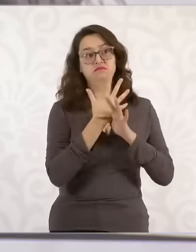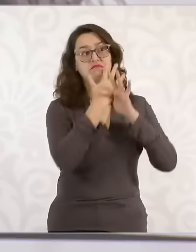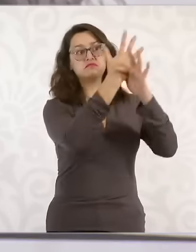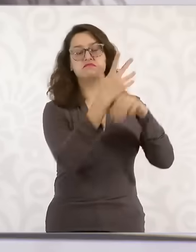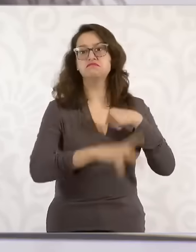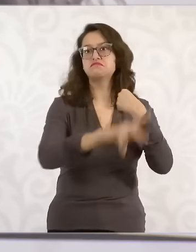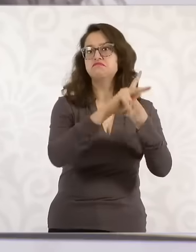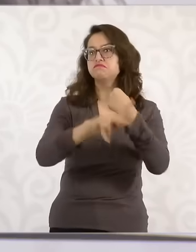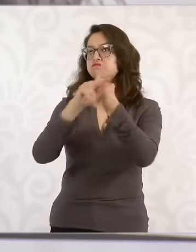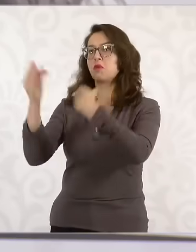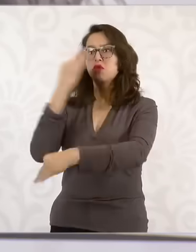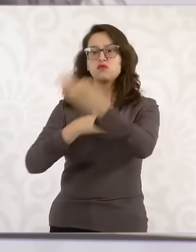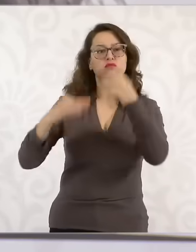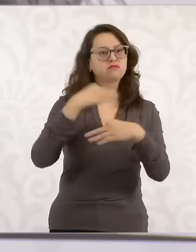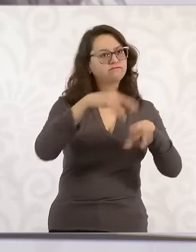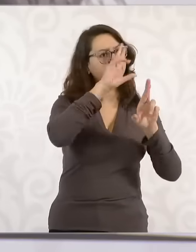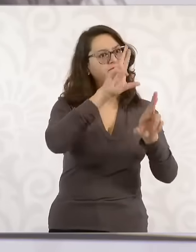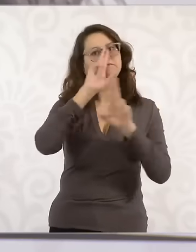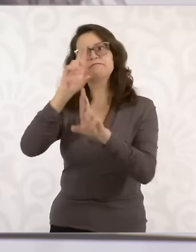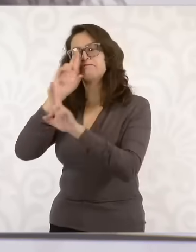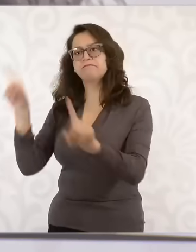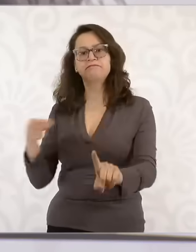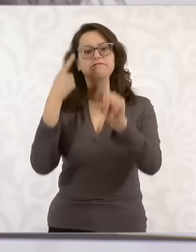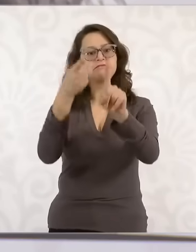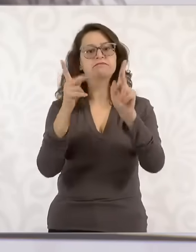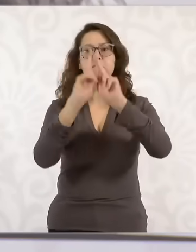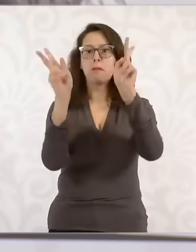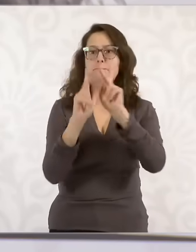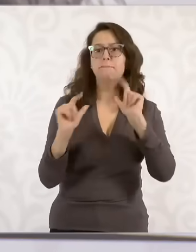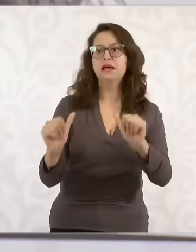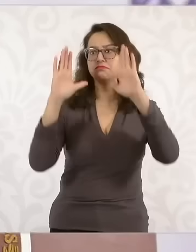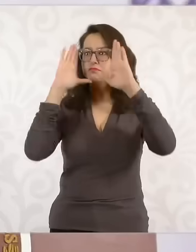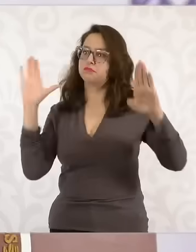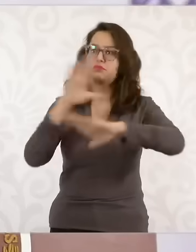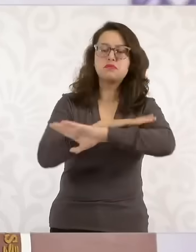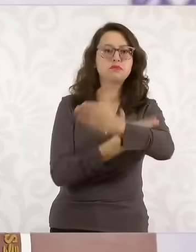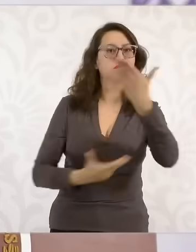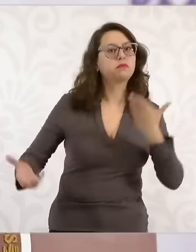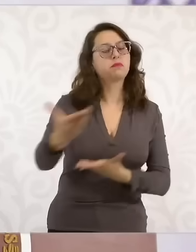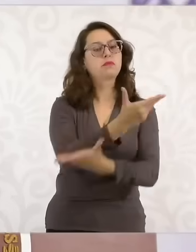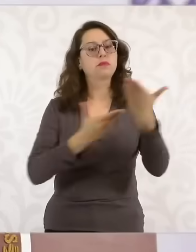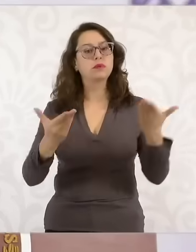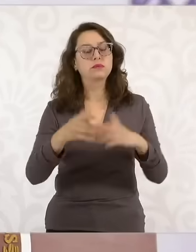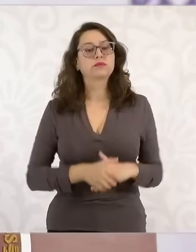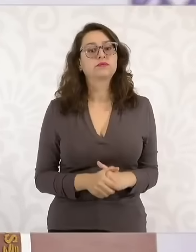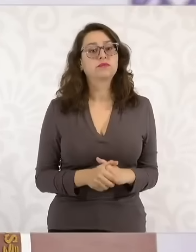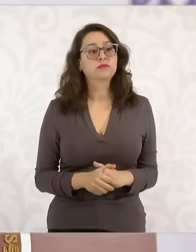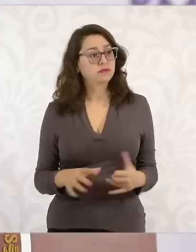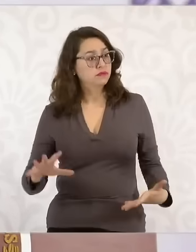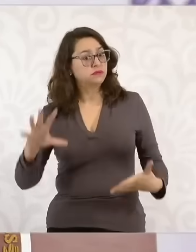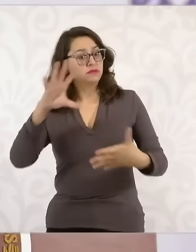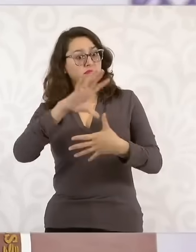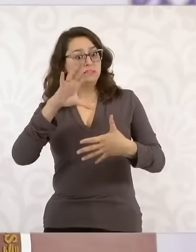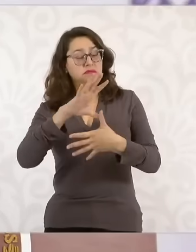las naciones, cultivar la paz y la armonía de todos. El continente enfrenta